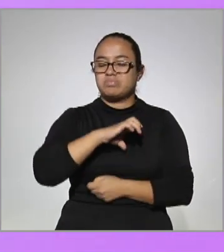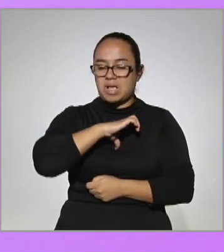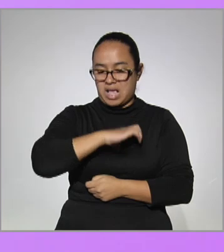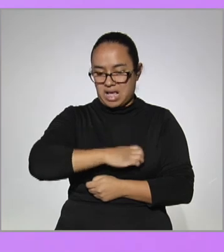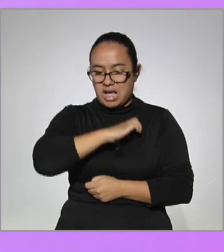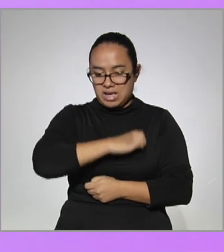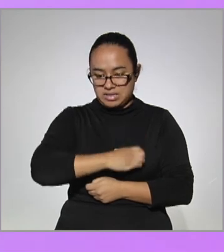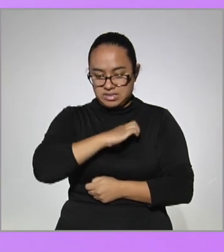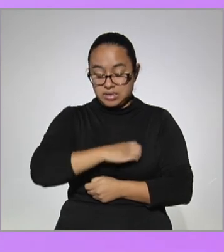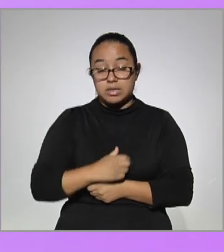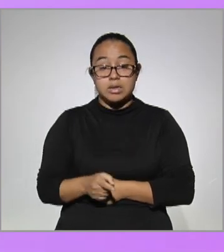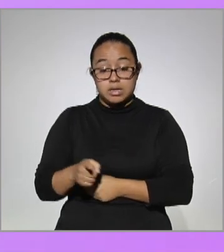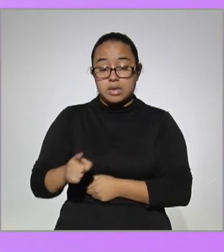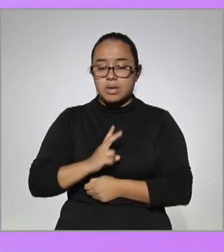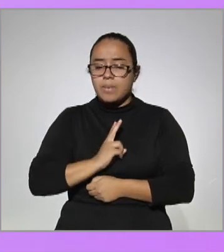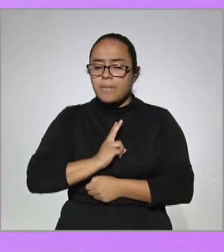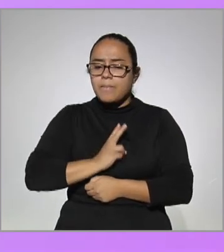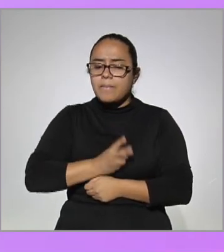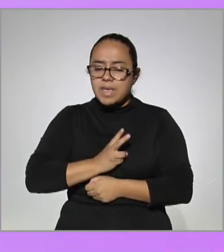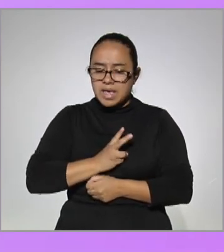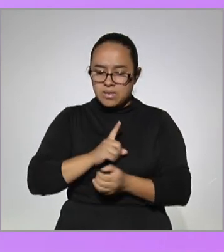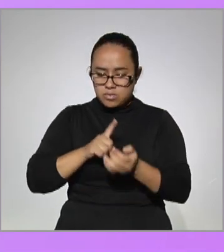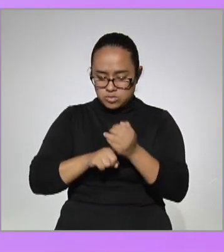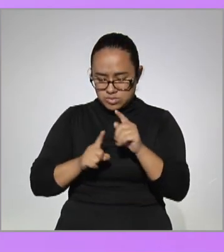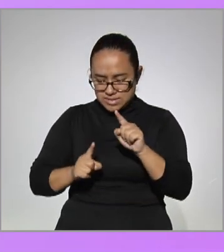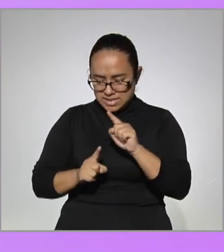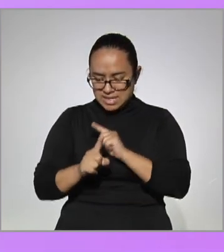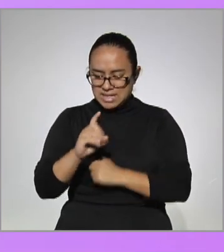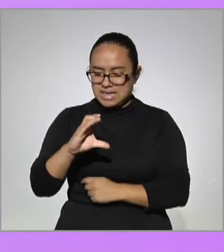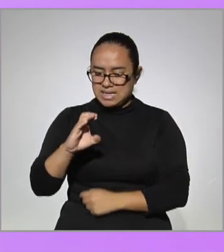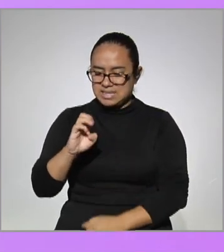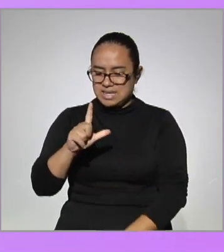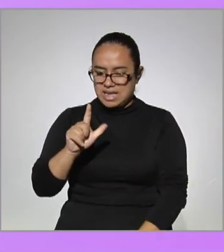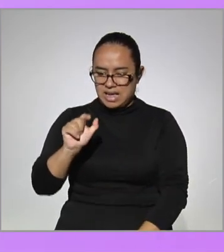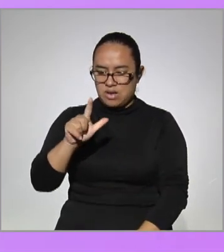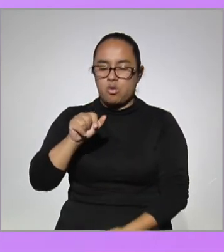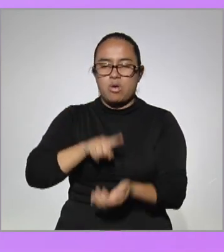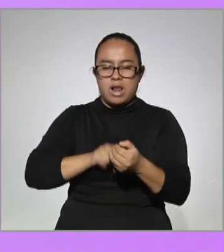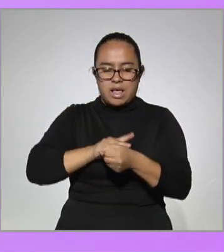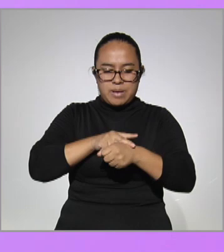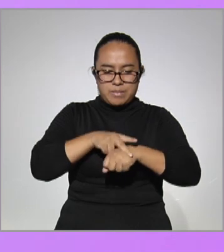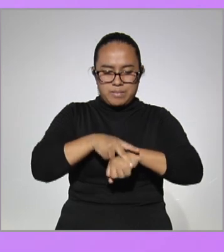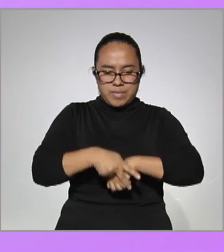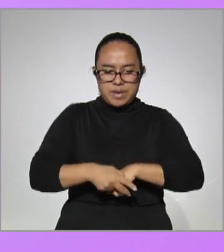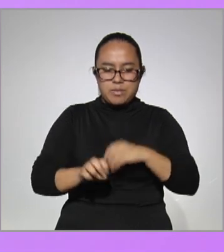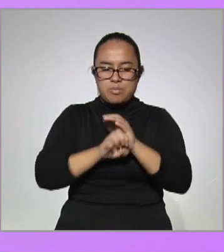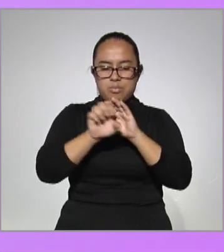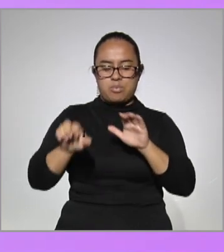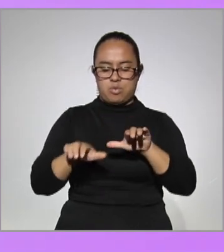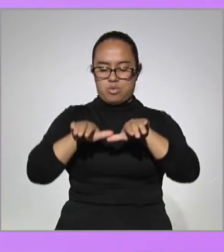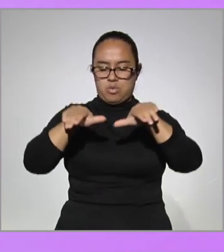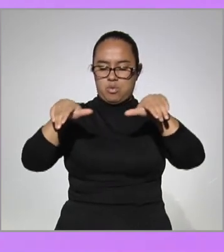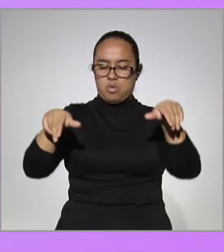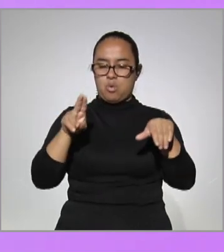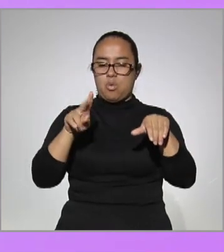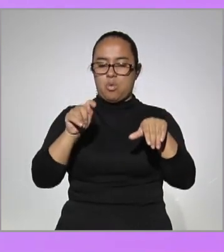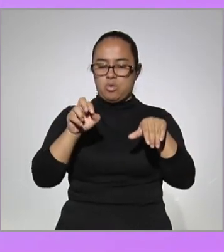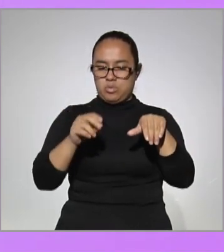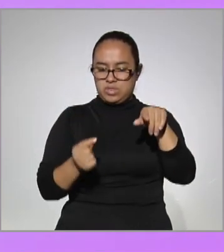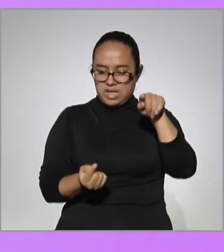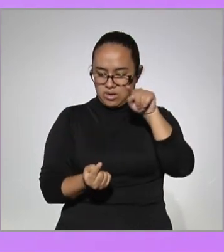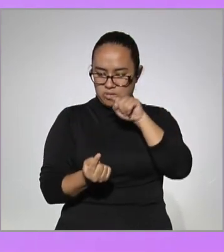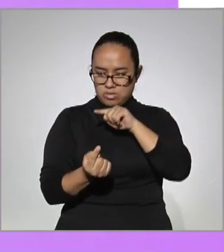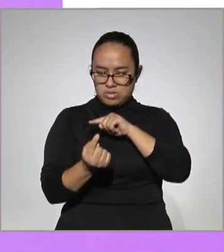cánceres. Este virus empieza a meter a las células de nuestros tejidos, en este caso del cuello del útero, donde